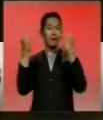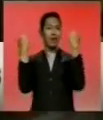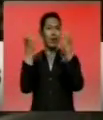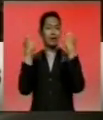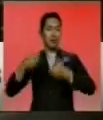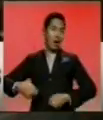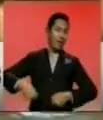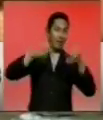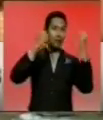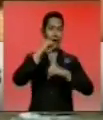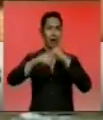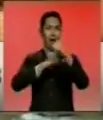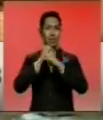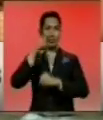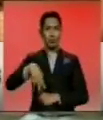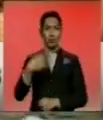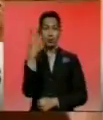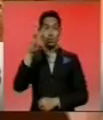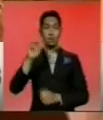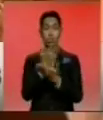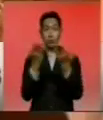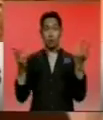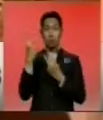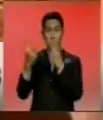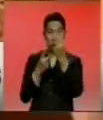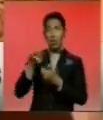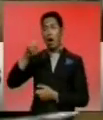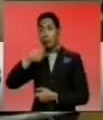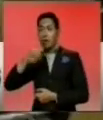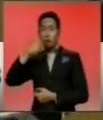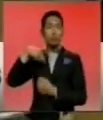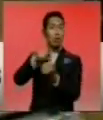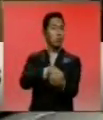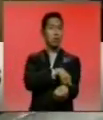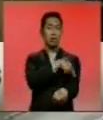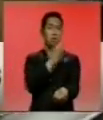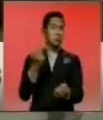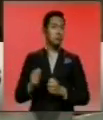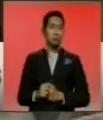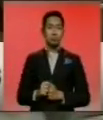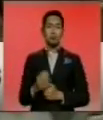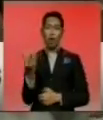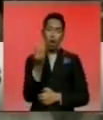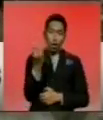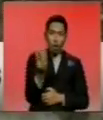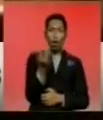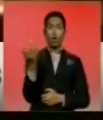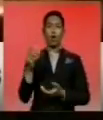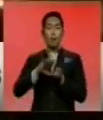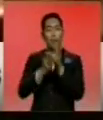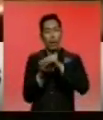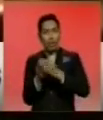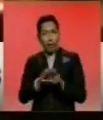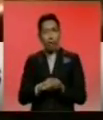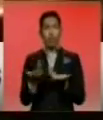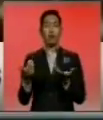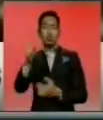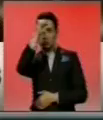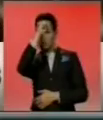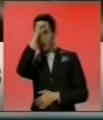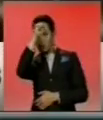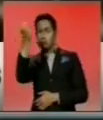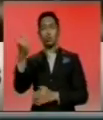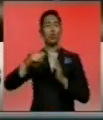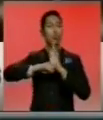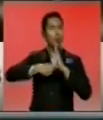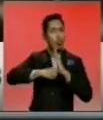Cochasquí 2016, donde el visitante podrá degustar platos típicos de la zona, como el locro de sambo, empanadas de sambo, fritadas, papas con